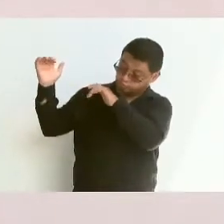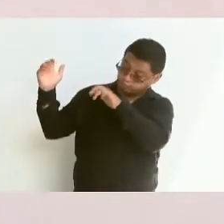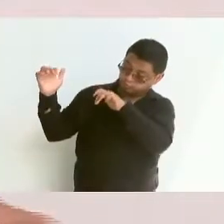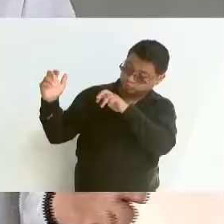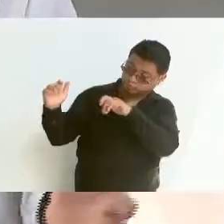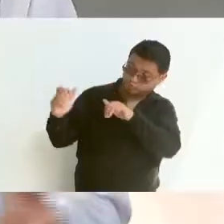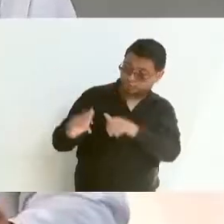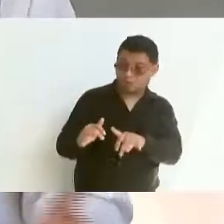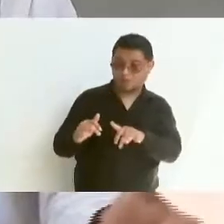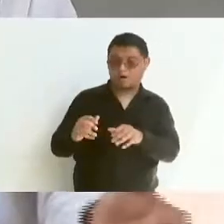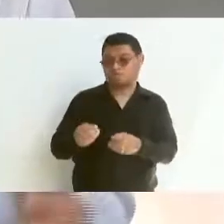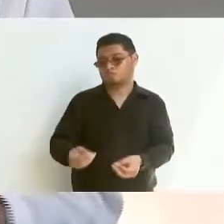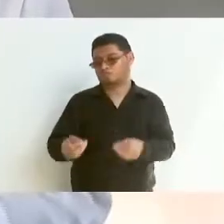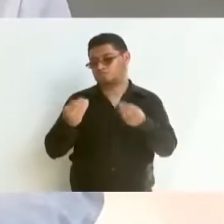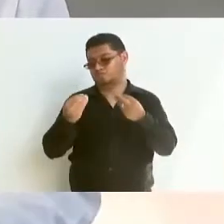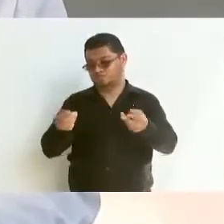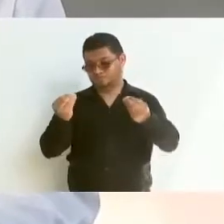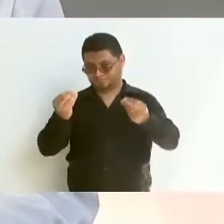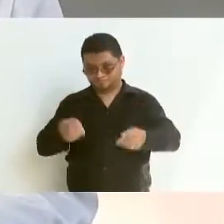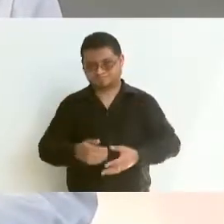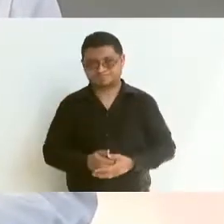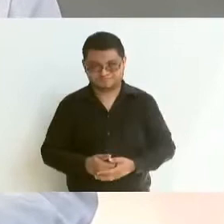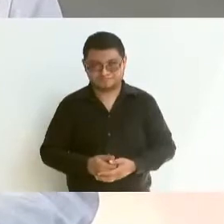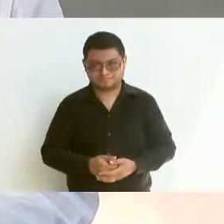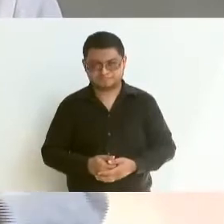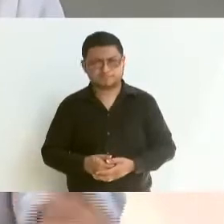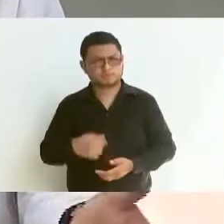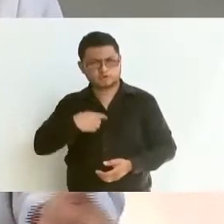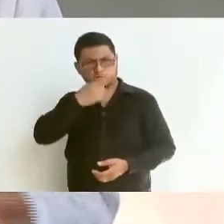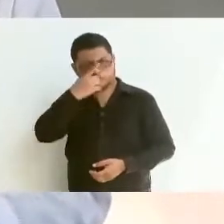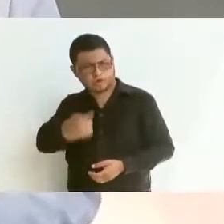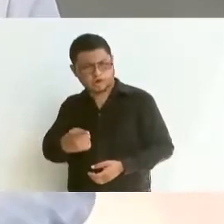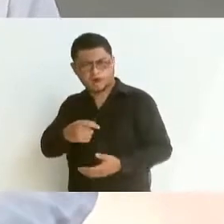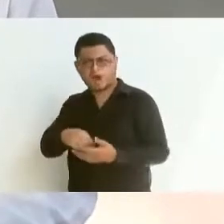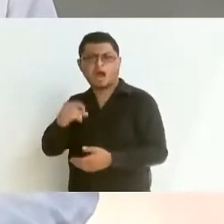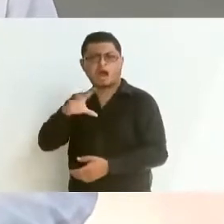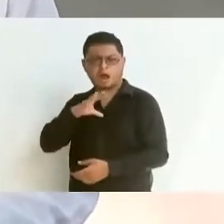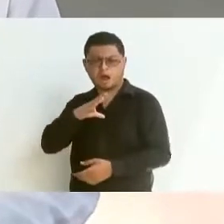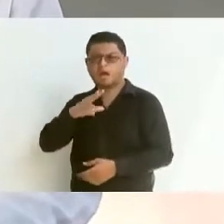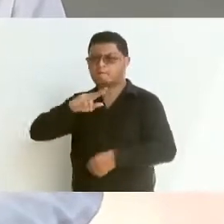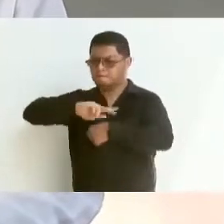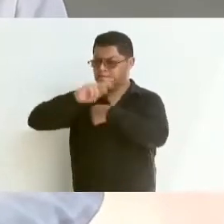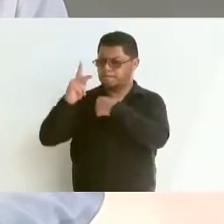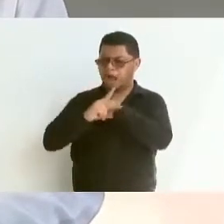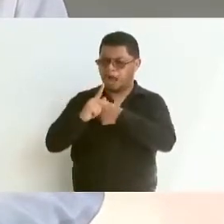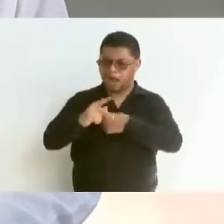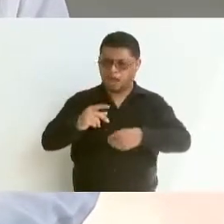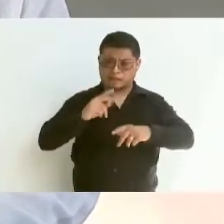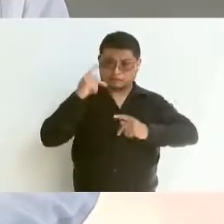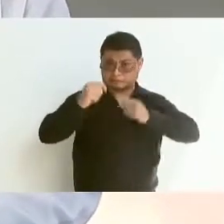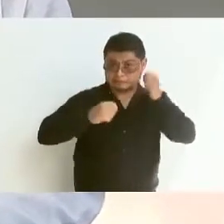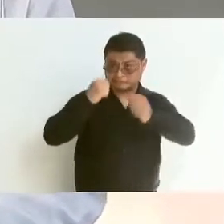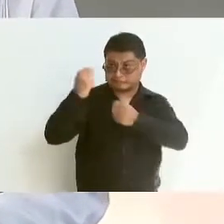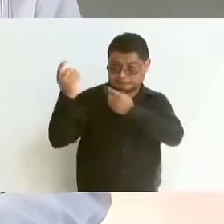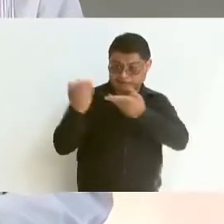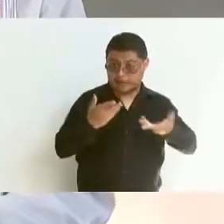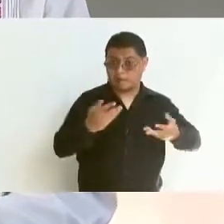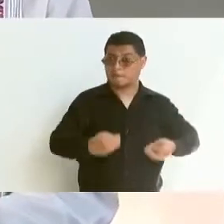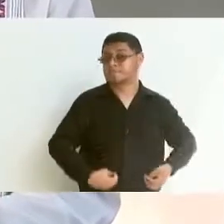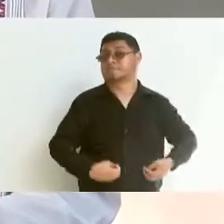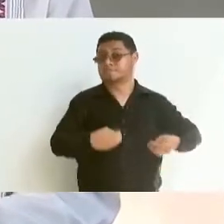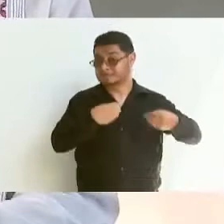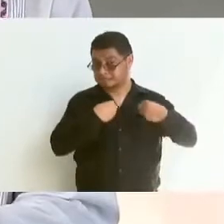Hay, lo decía también ayer, países que viven del turismo y, con todo respeto,